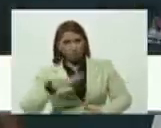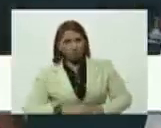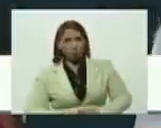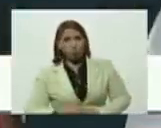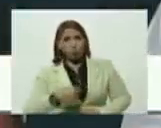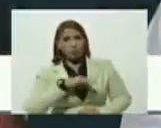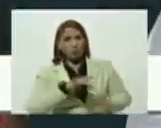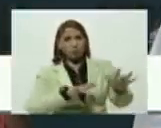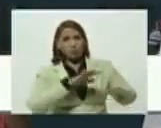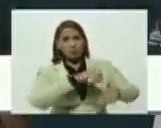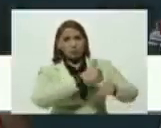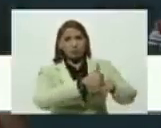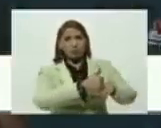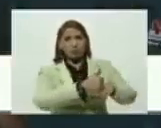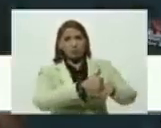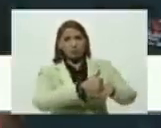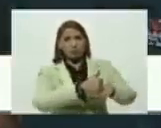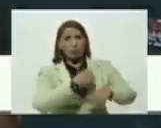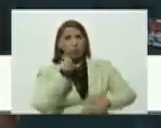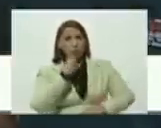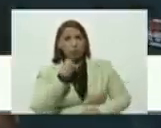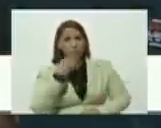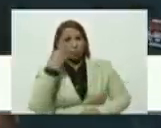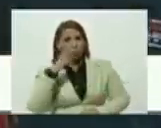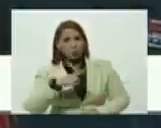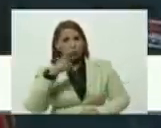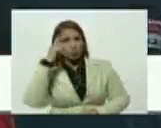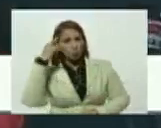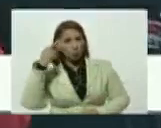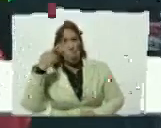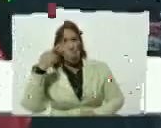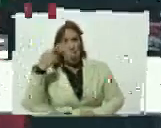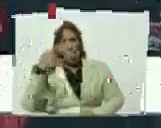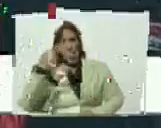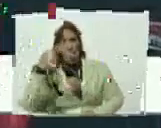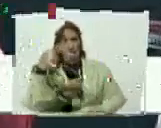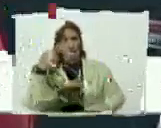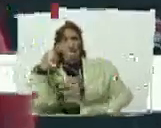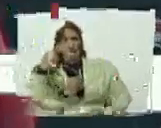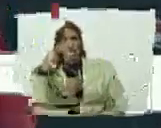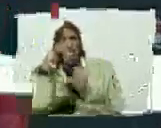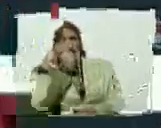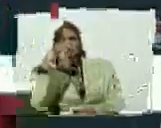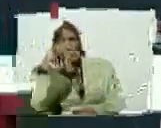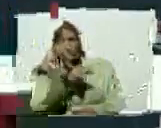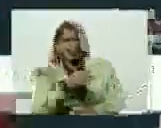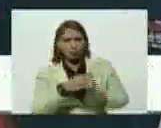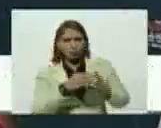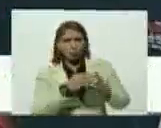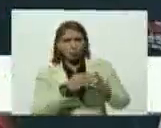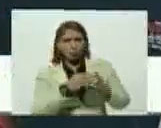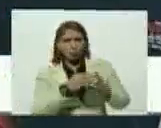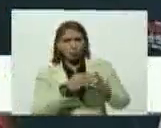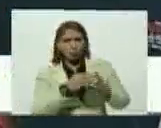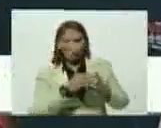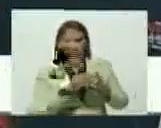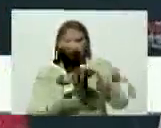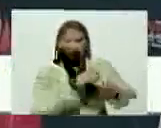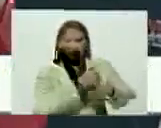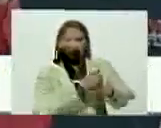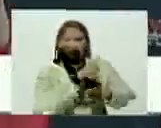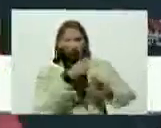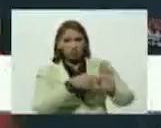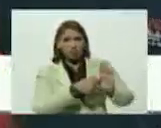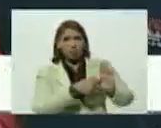nuestra secretaria general de la Juventud, Robex Zapoleo, nuestro hermano Nicolás Genzón. Saludar a toda la dirección nacional,